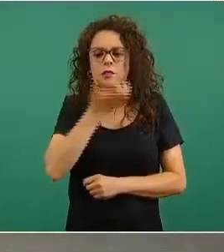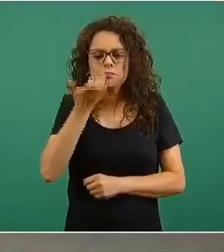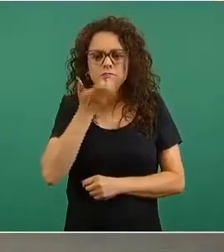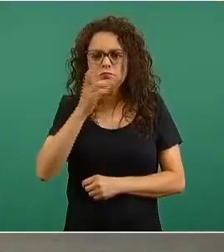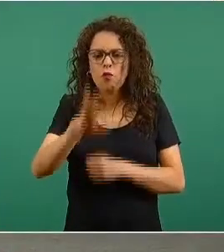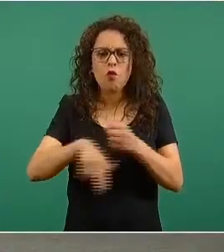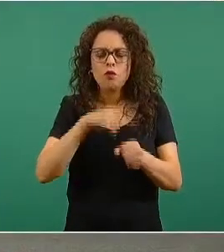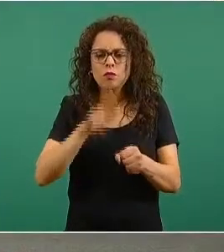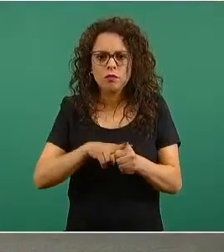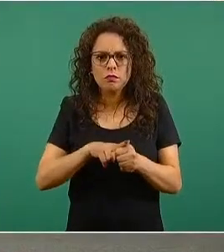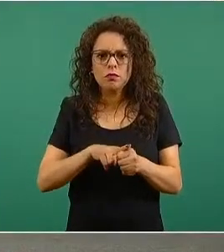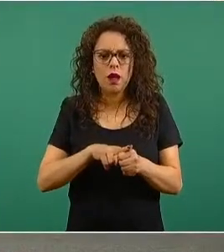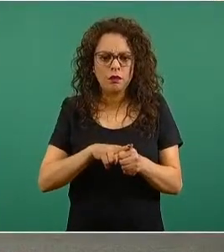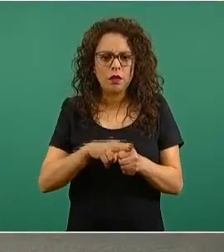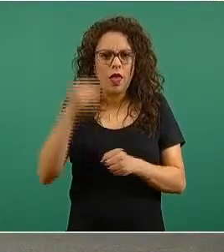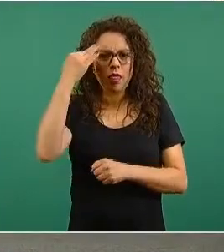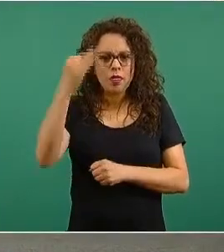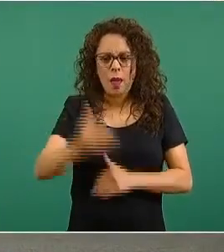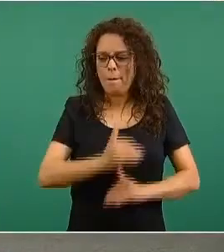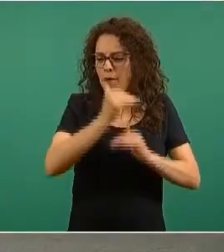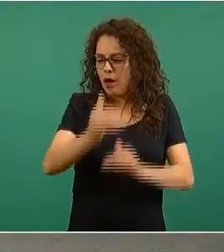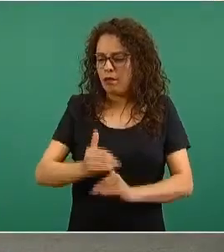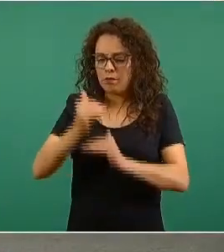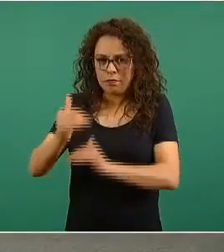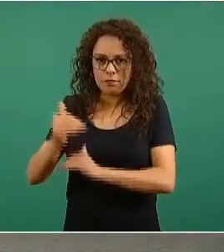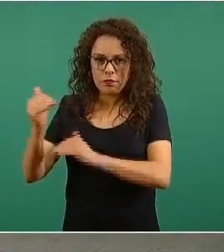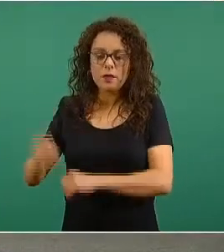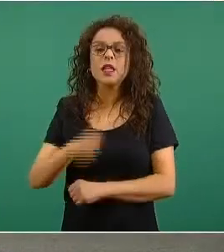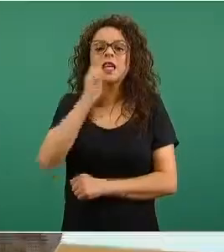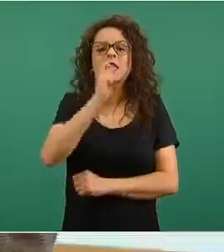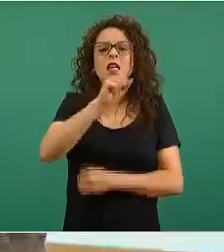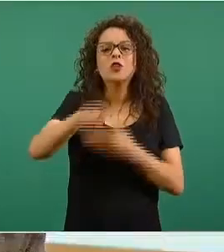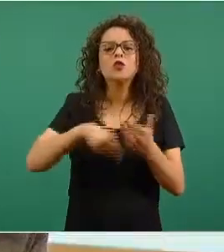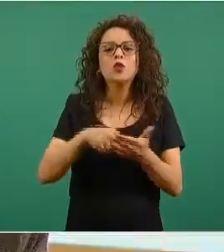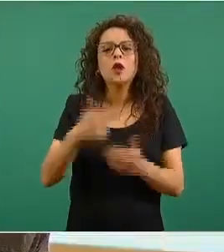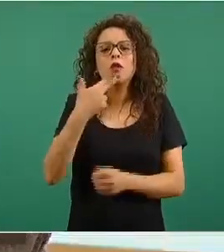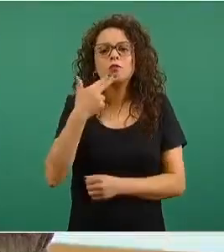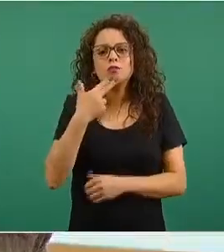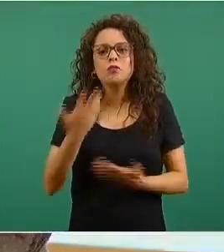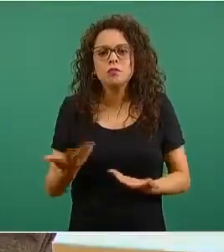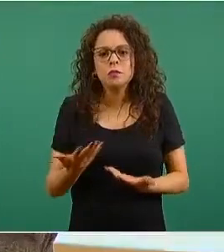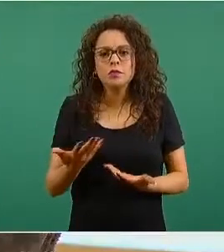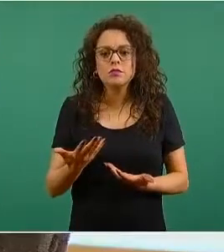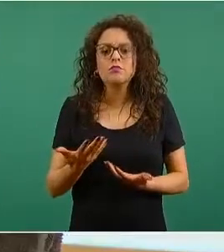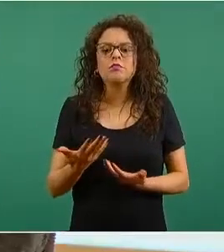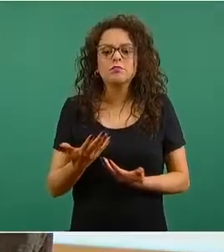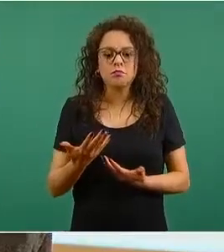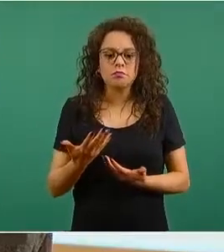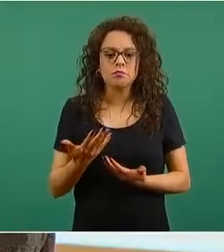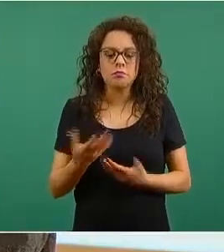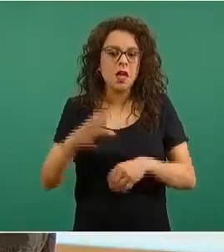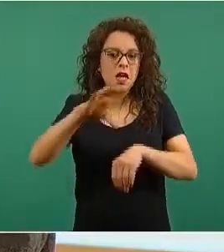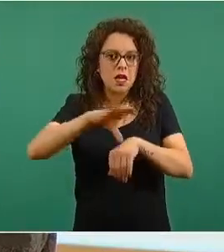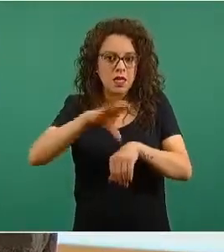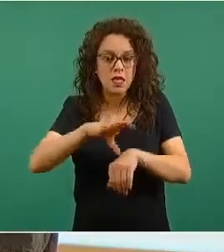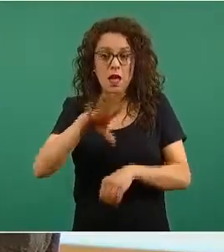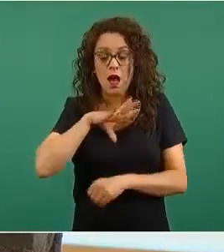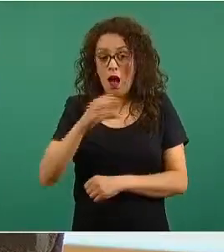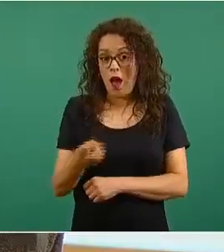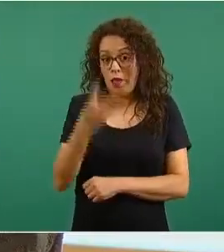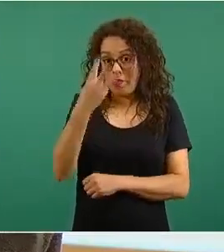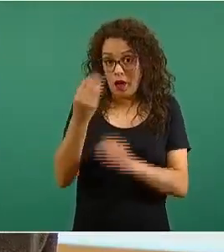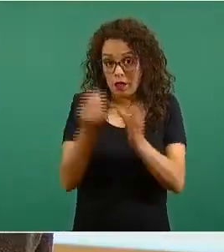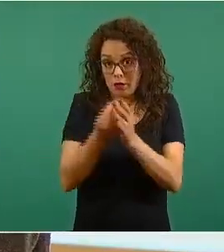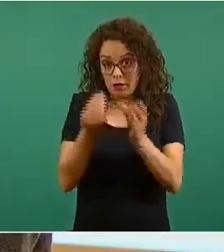infraestructura utilizada son las unidades de salud. Tenemos en ese sentido 3 tipos de instalación en las que se